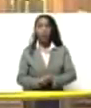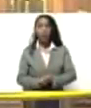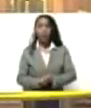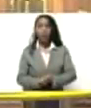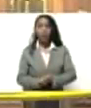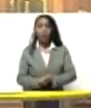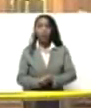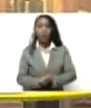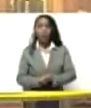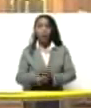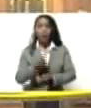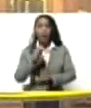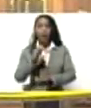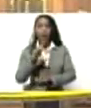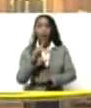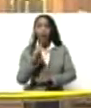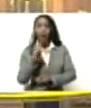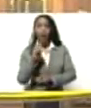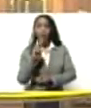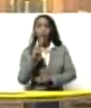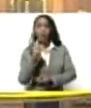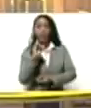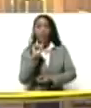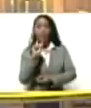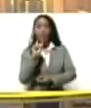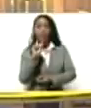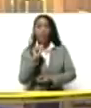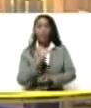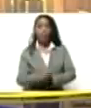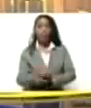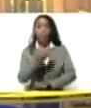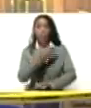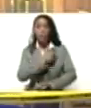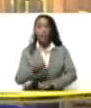lo felicitaciones al descentrado